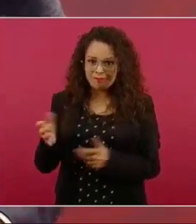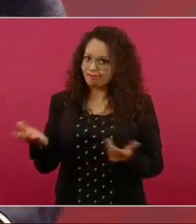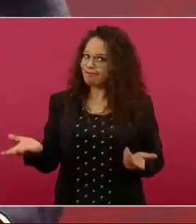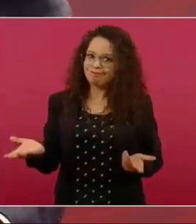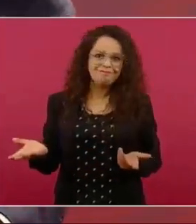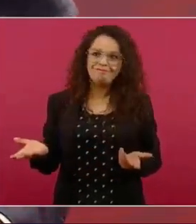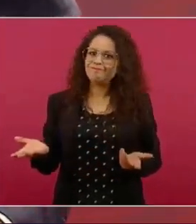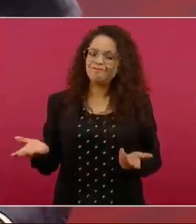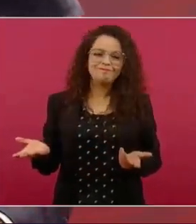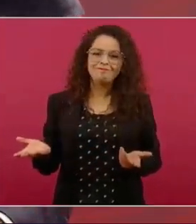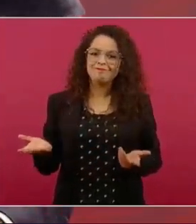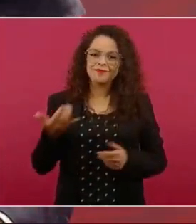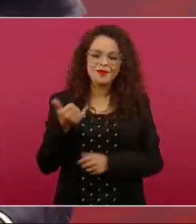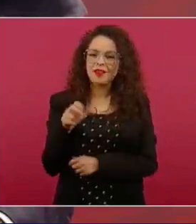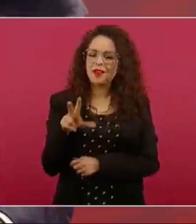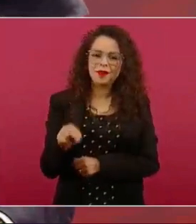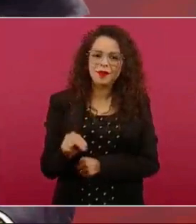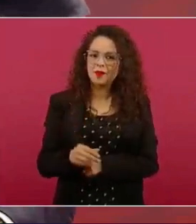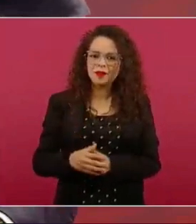No.